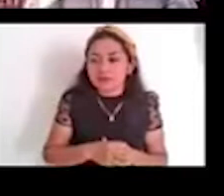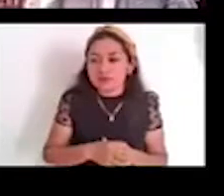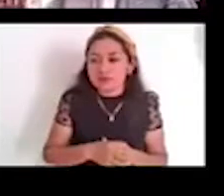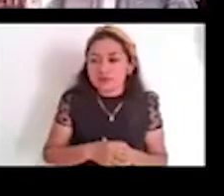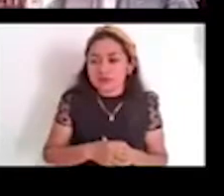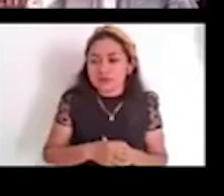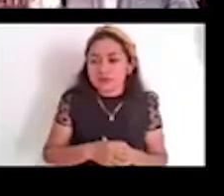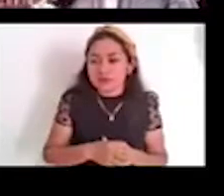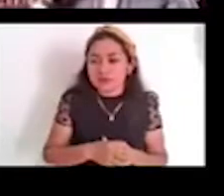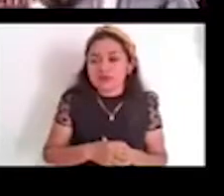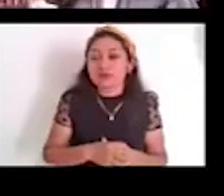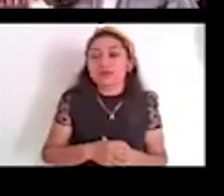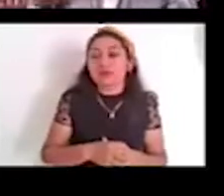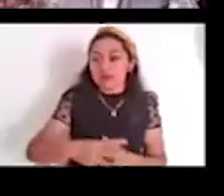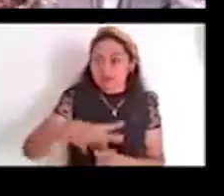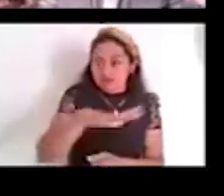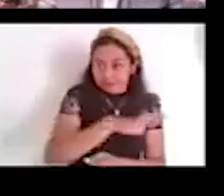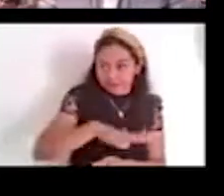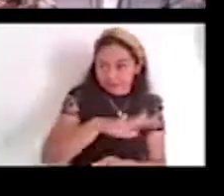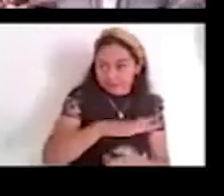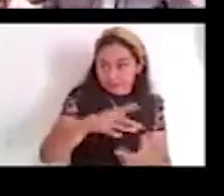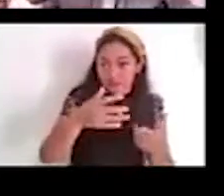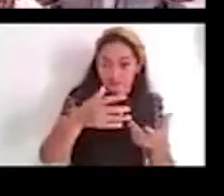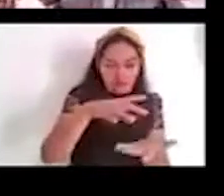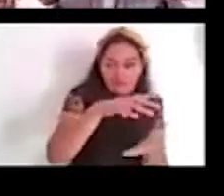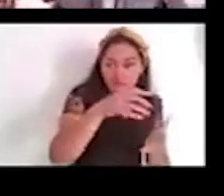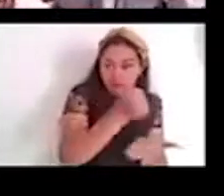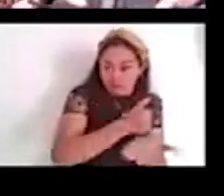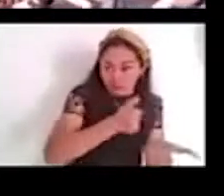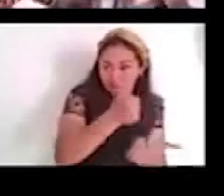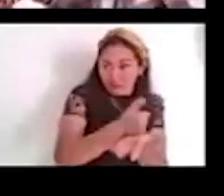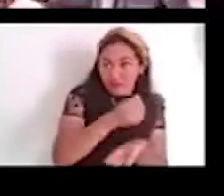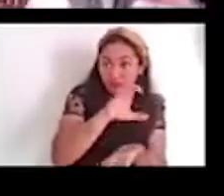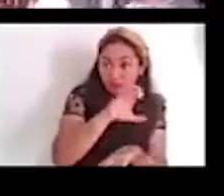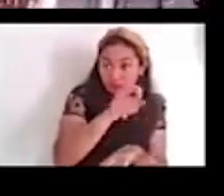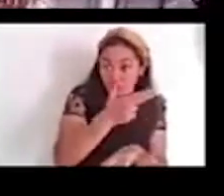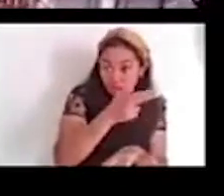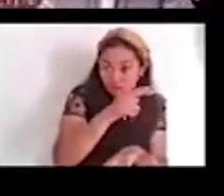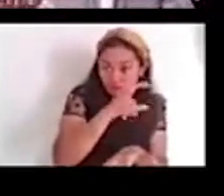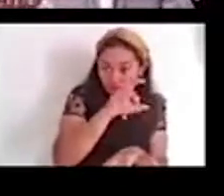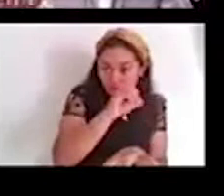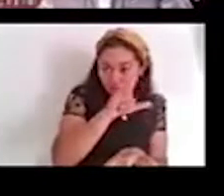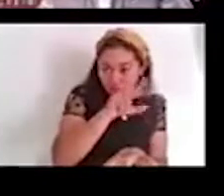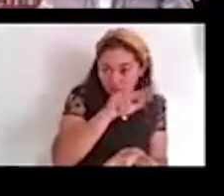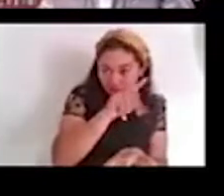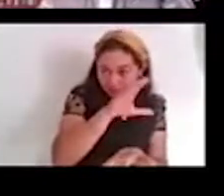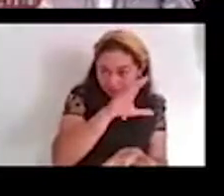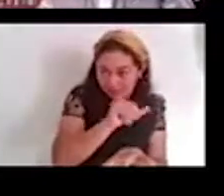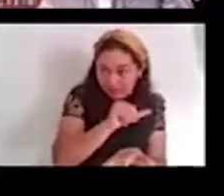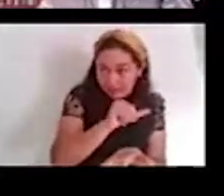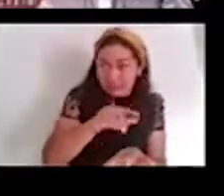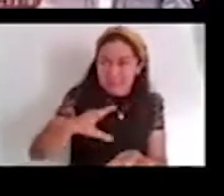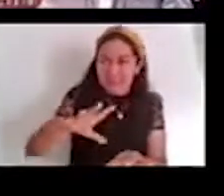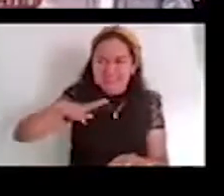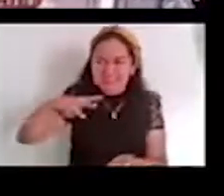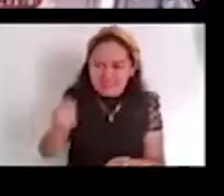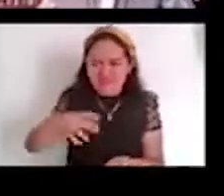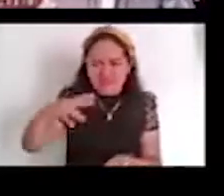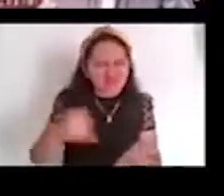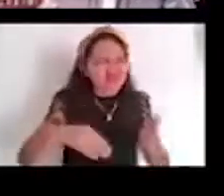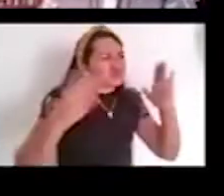territorio cholulteca, lejos de invertir esfuerzo en la conservación de la pirámide,